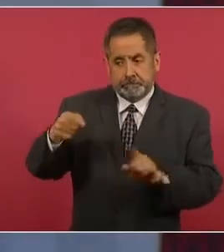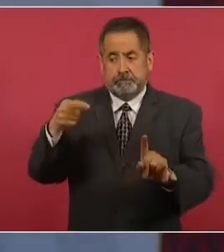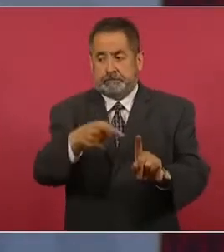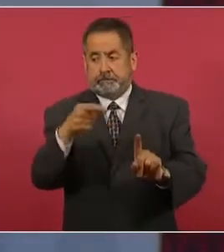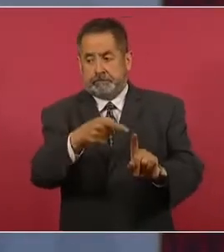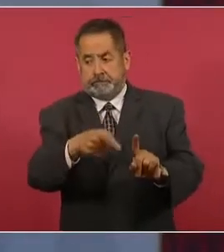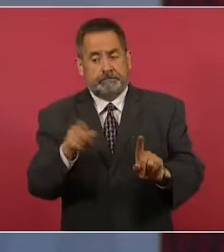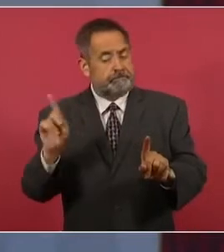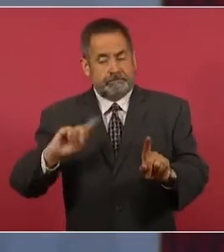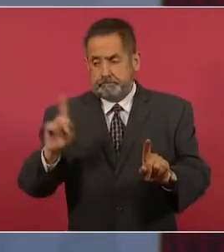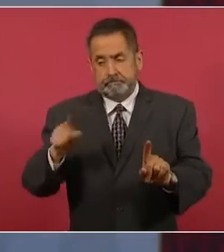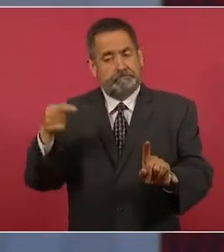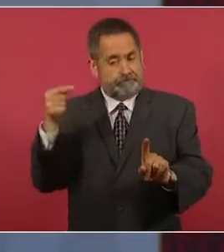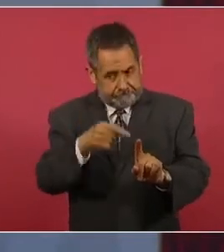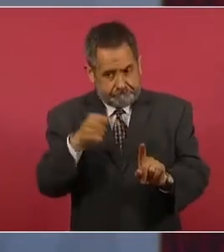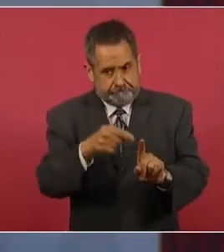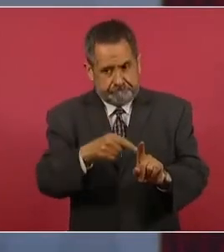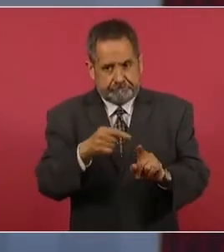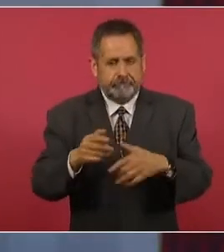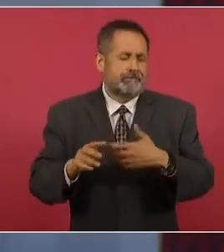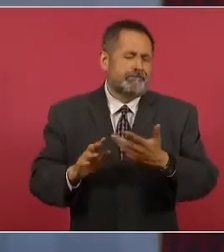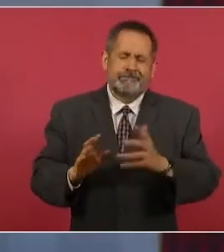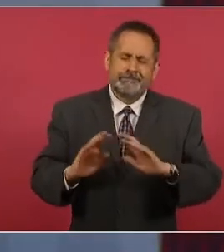de tutelaje y lo peor,